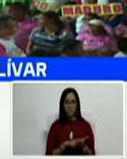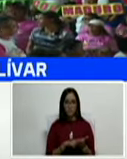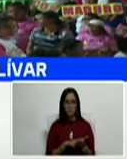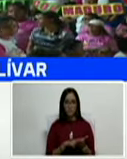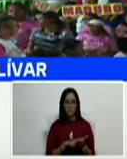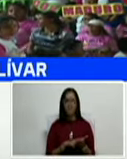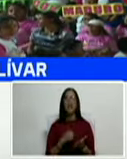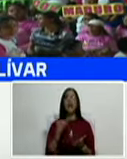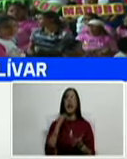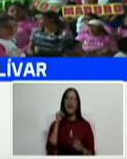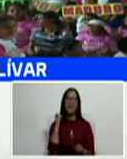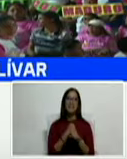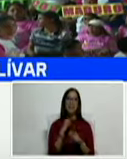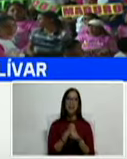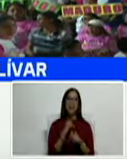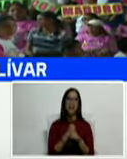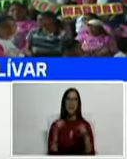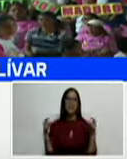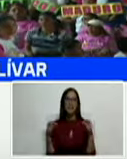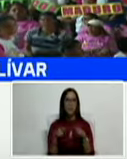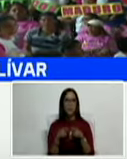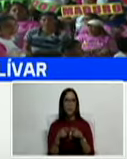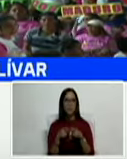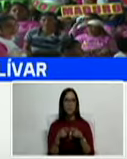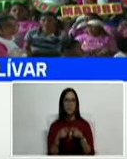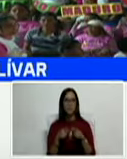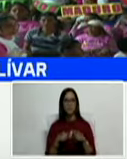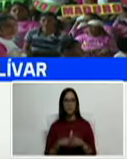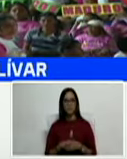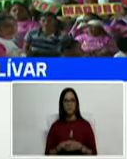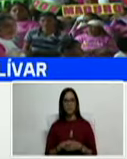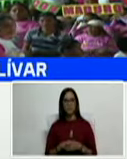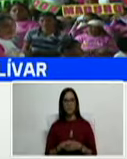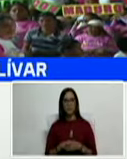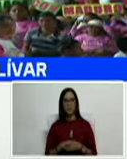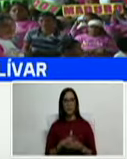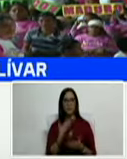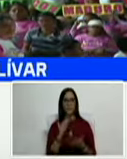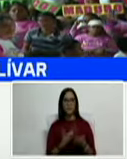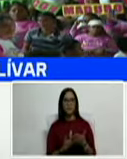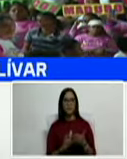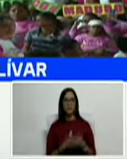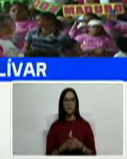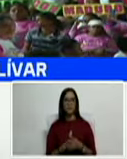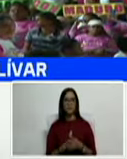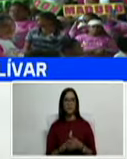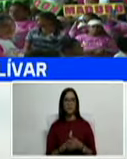Hay que trabajar en equipo. Permiso.